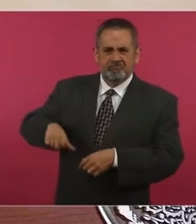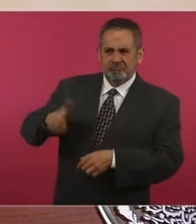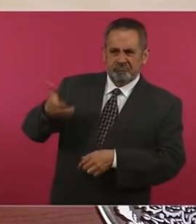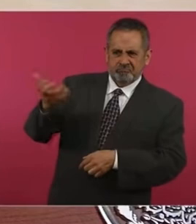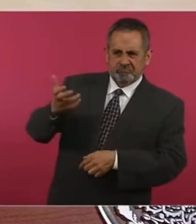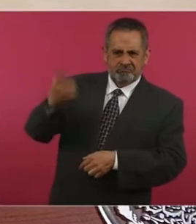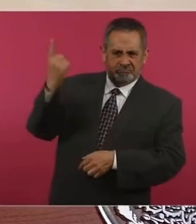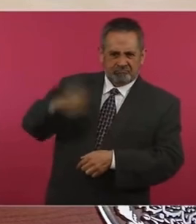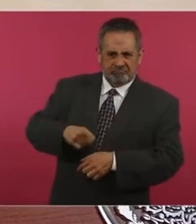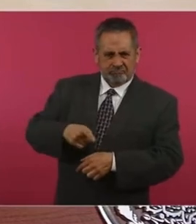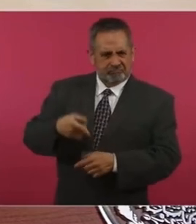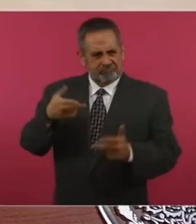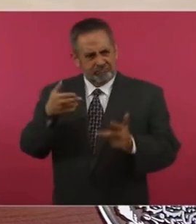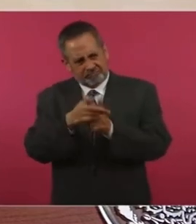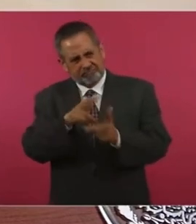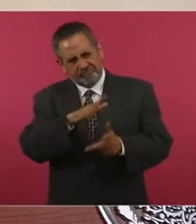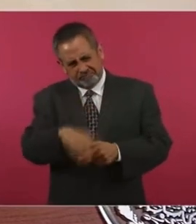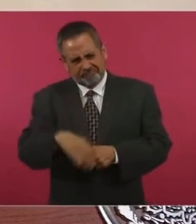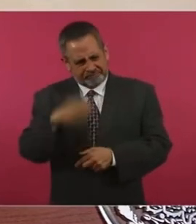o